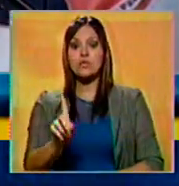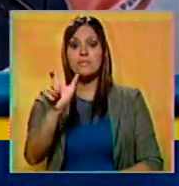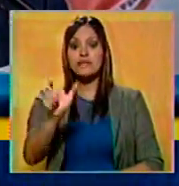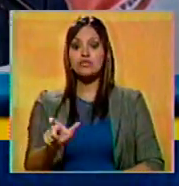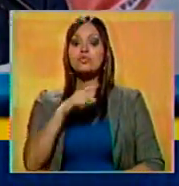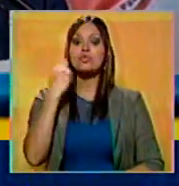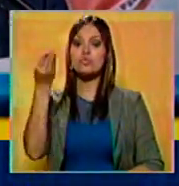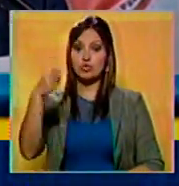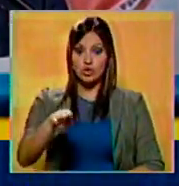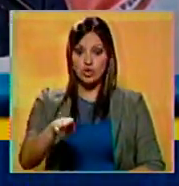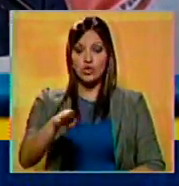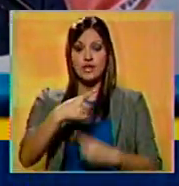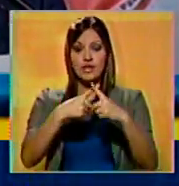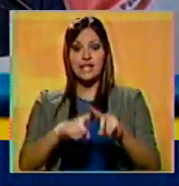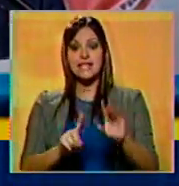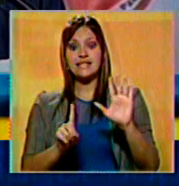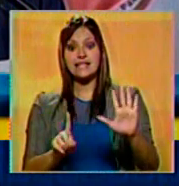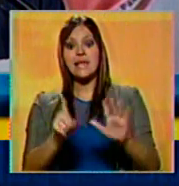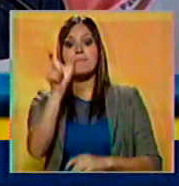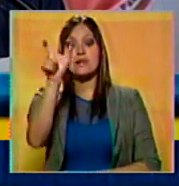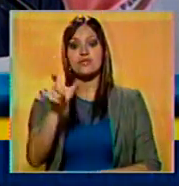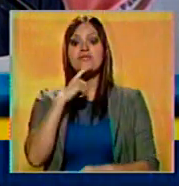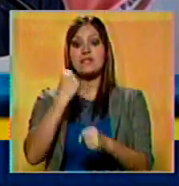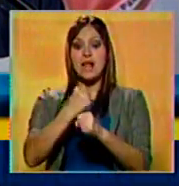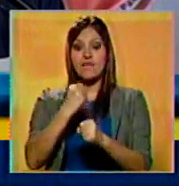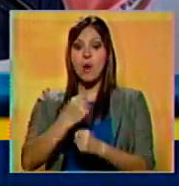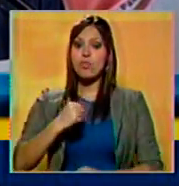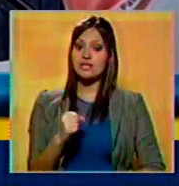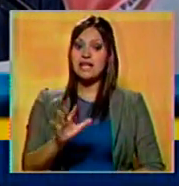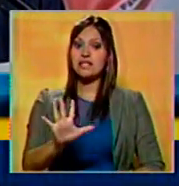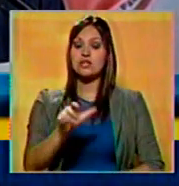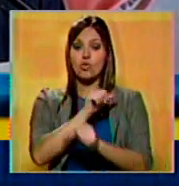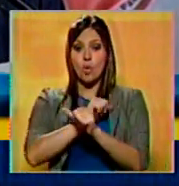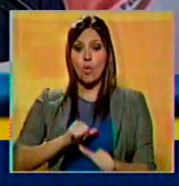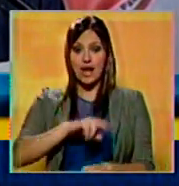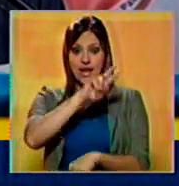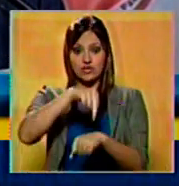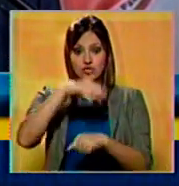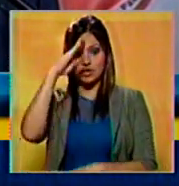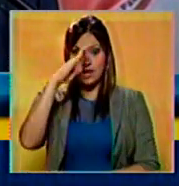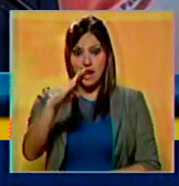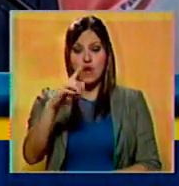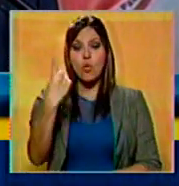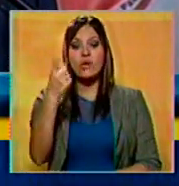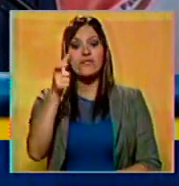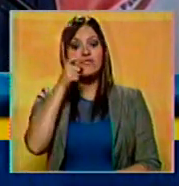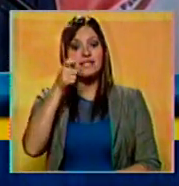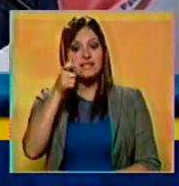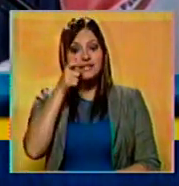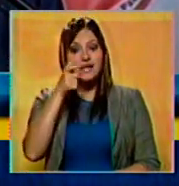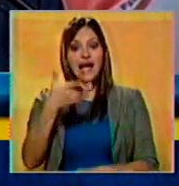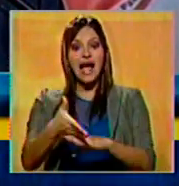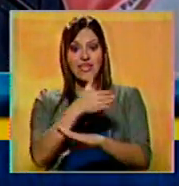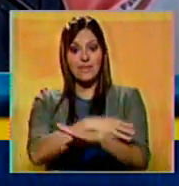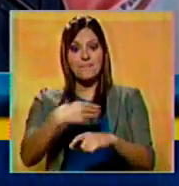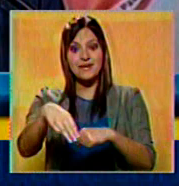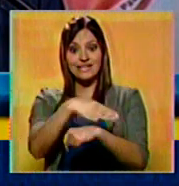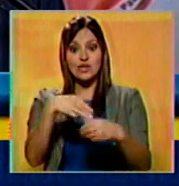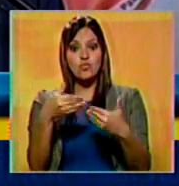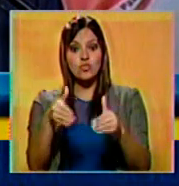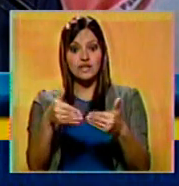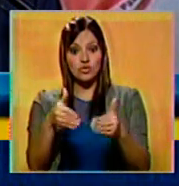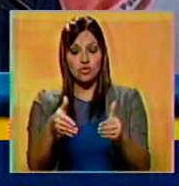fallecidos, 6 son funcionarios públicos, 5 guardias nacionales y uno es fiscal, era fiscal del Ministerio